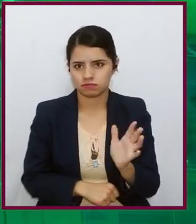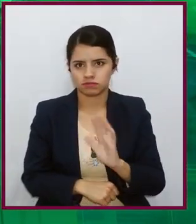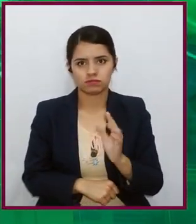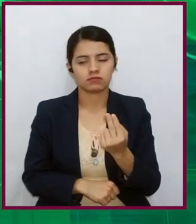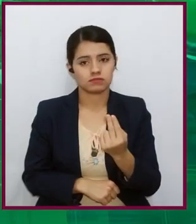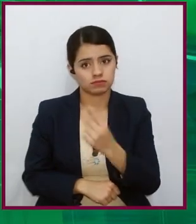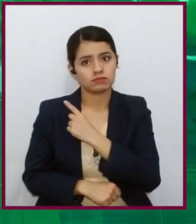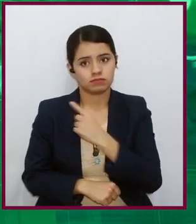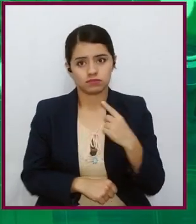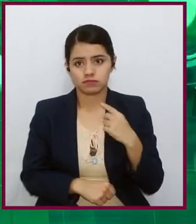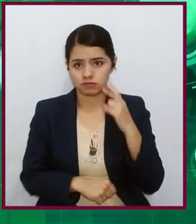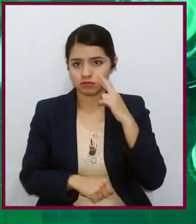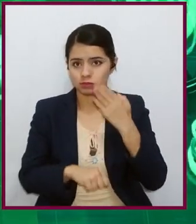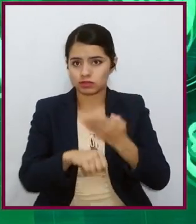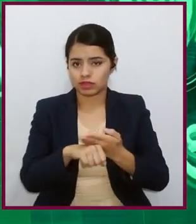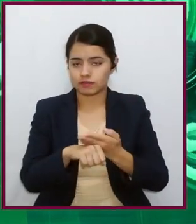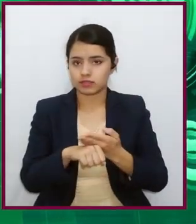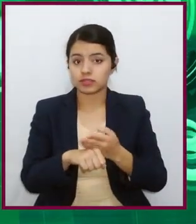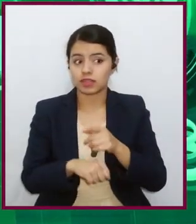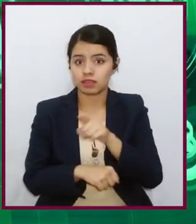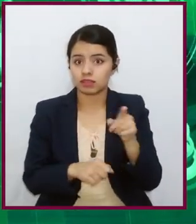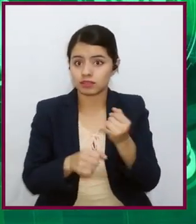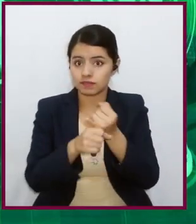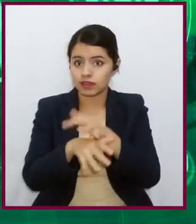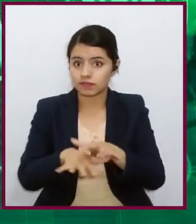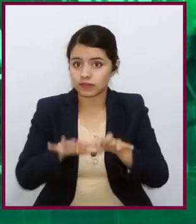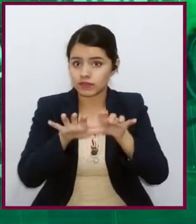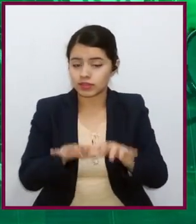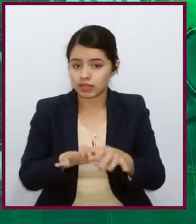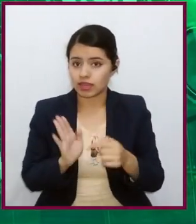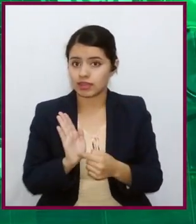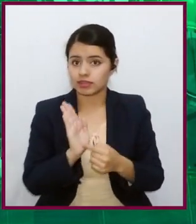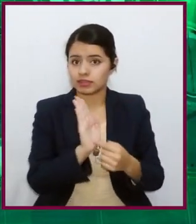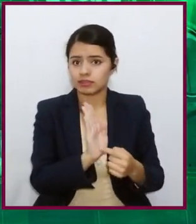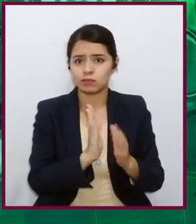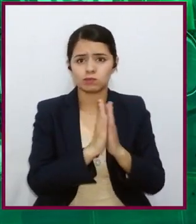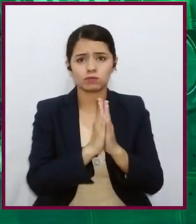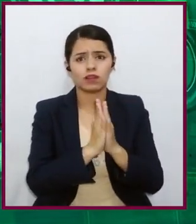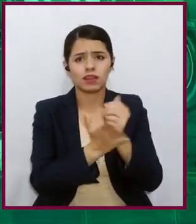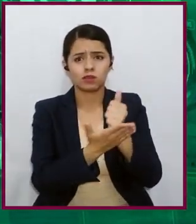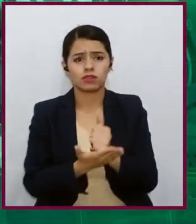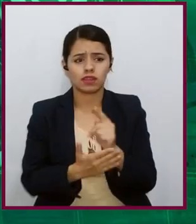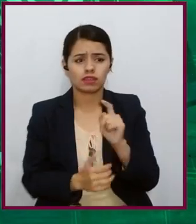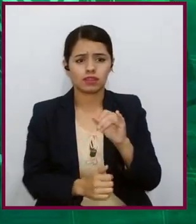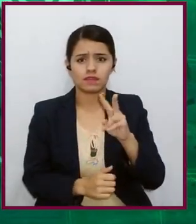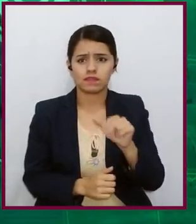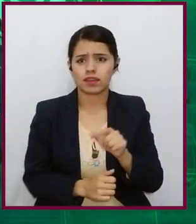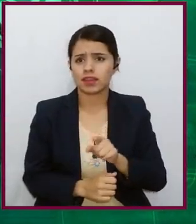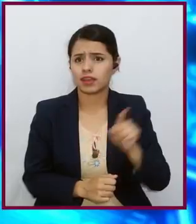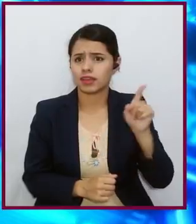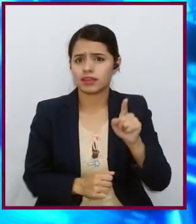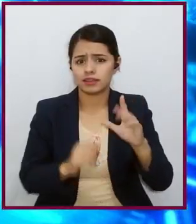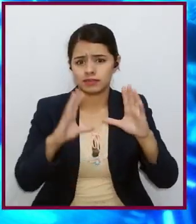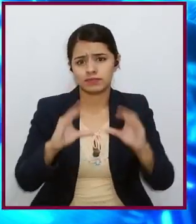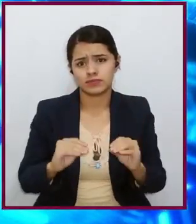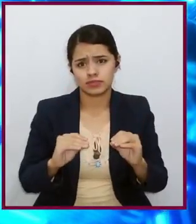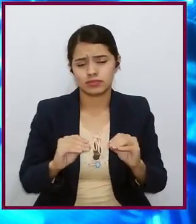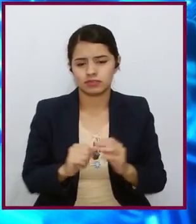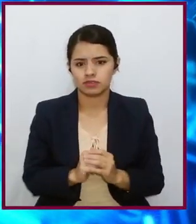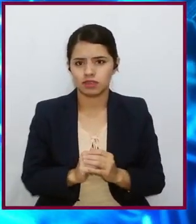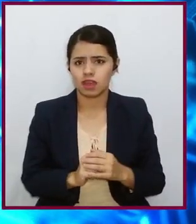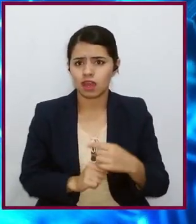¿Quién eres tú? ¿El espíritu del tatarabuelo de Axel? Ya saben quién soy, pero si su